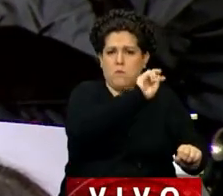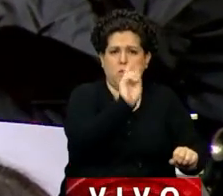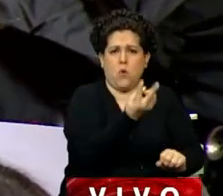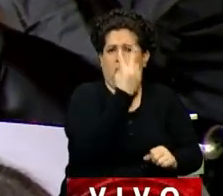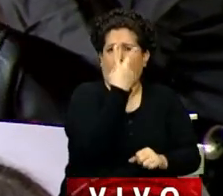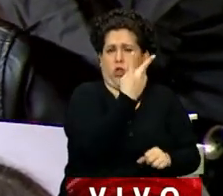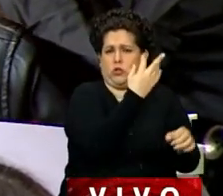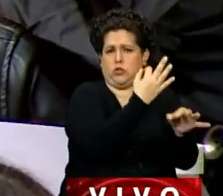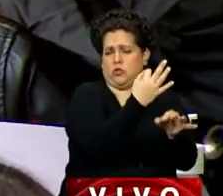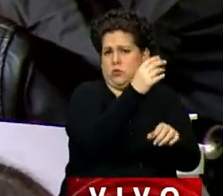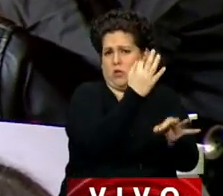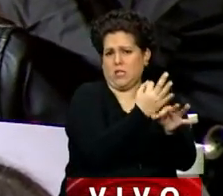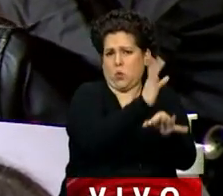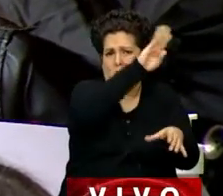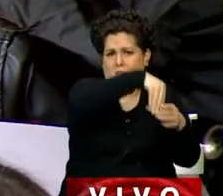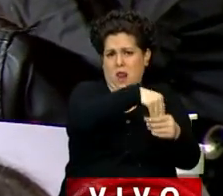Sandra y Rubén.